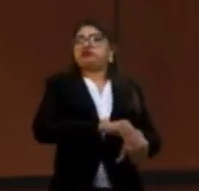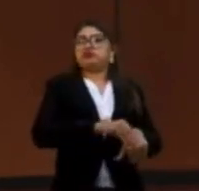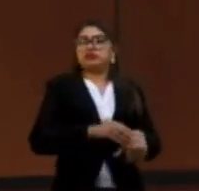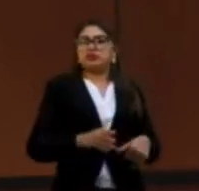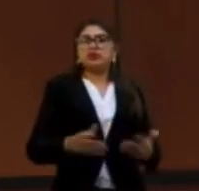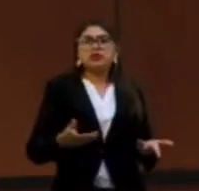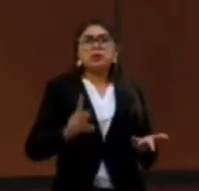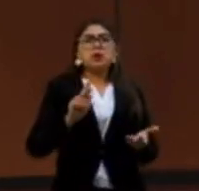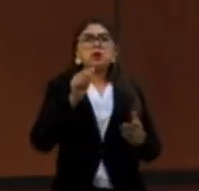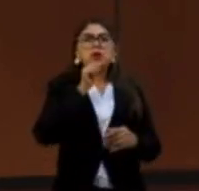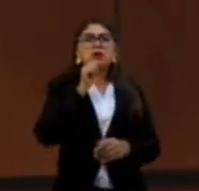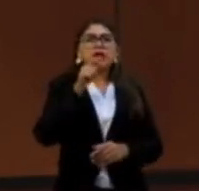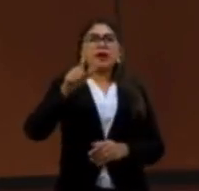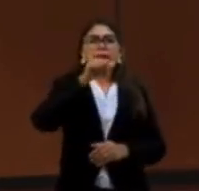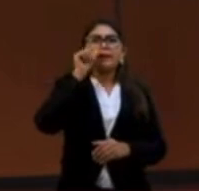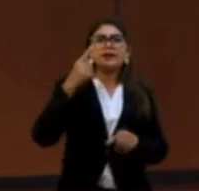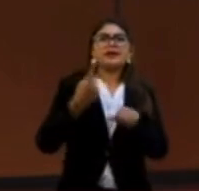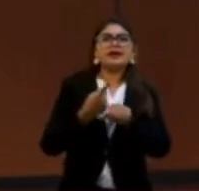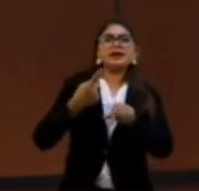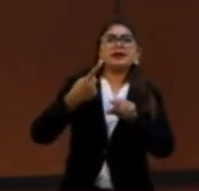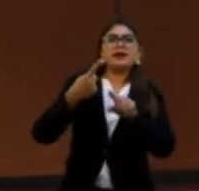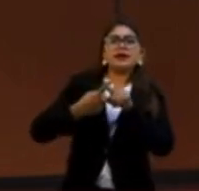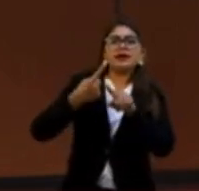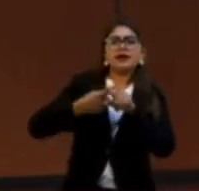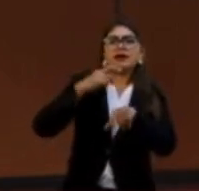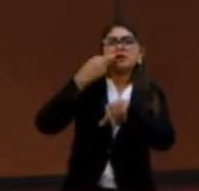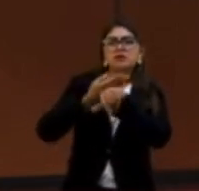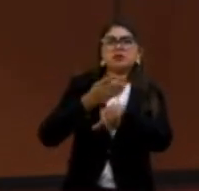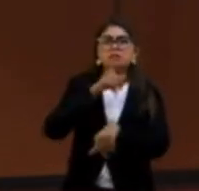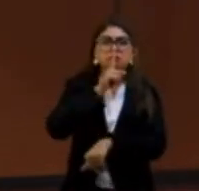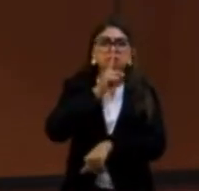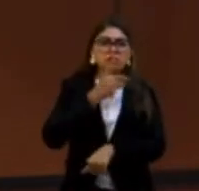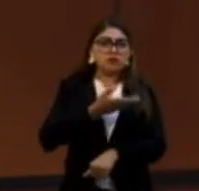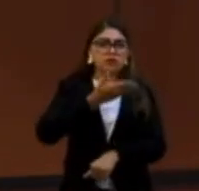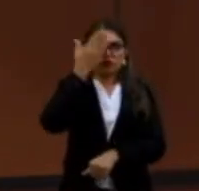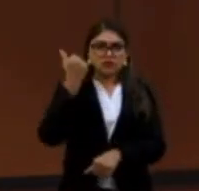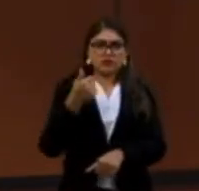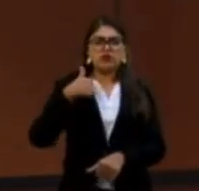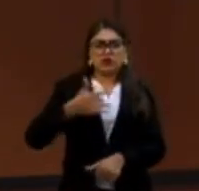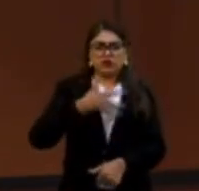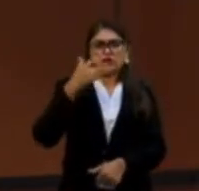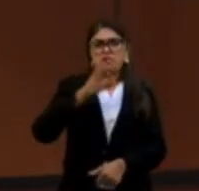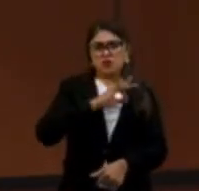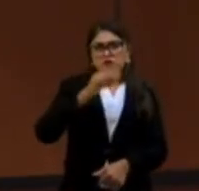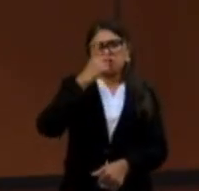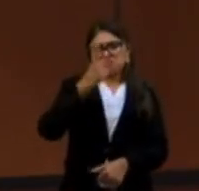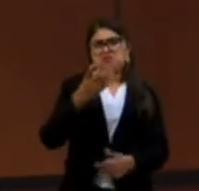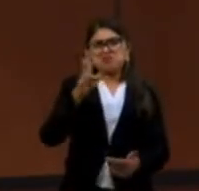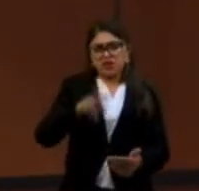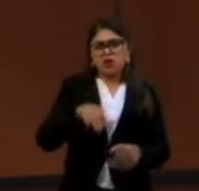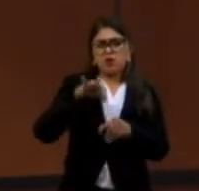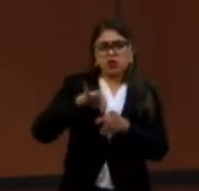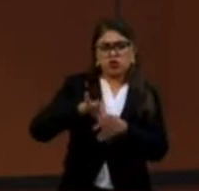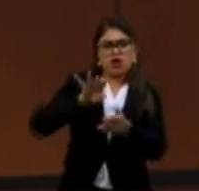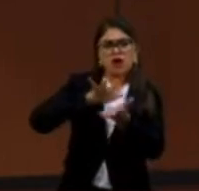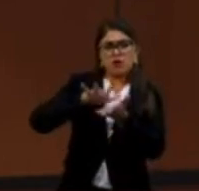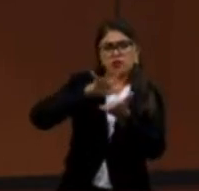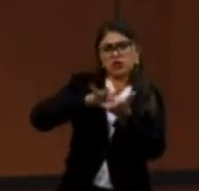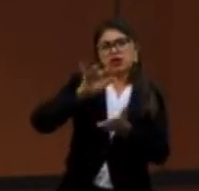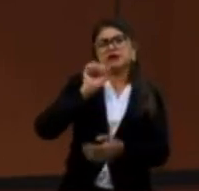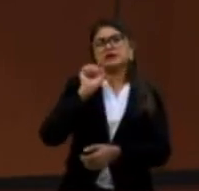el responsable. Por lo tanto, yo podría decir que sí, el voto es a favor, porque creo que hay